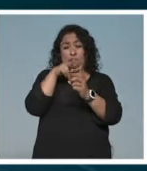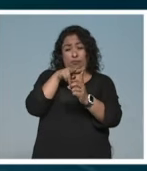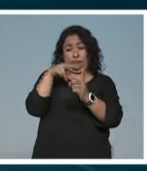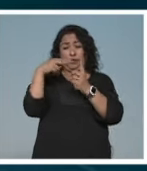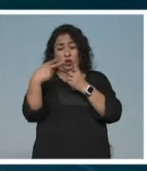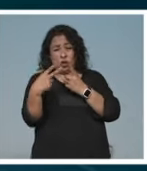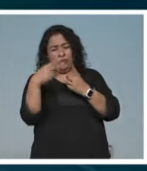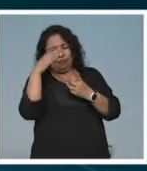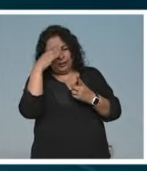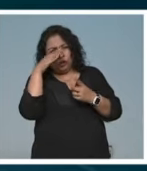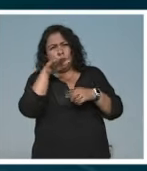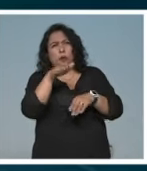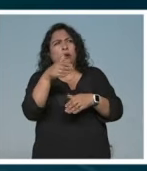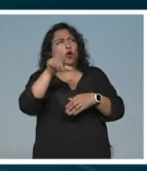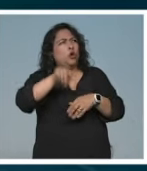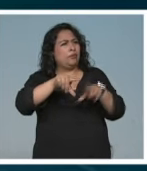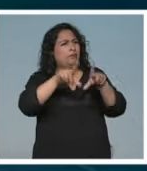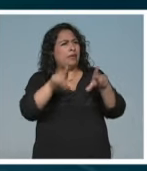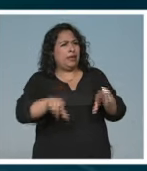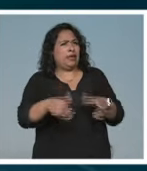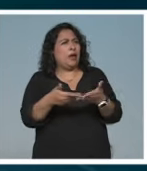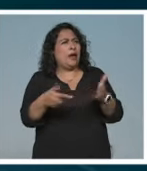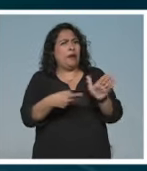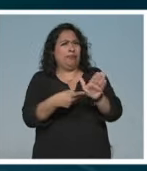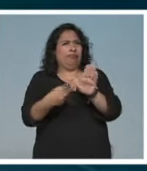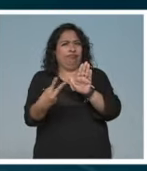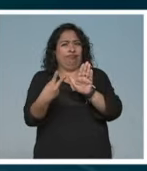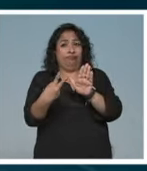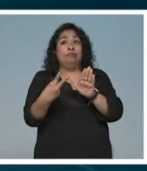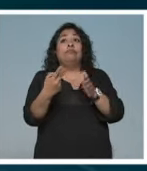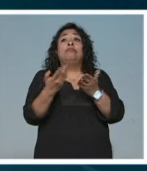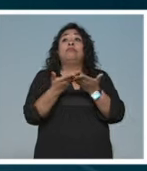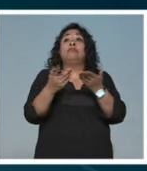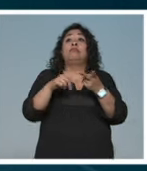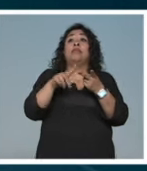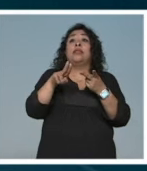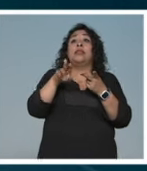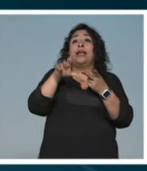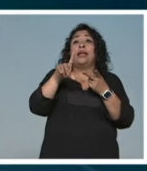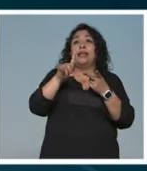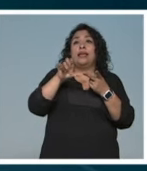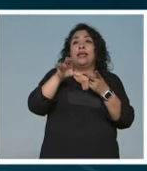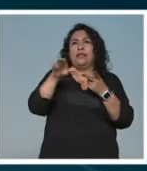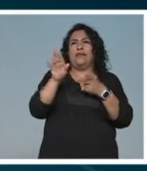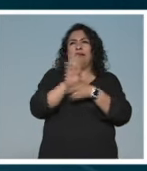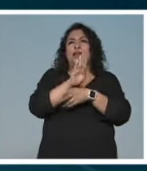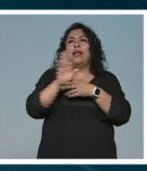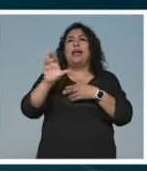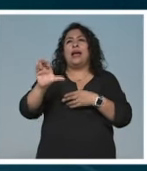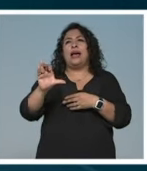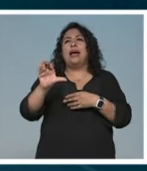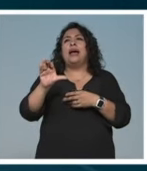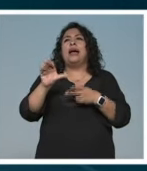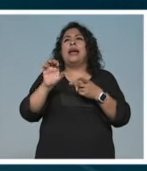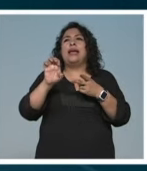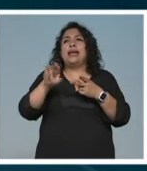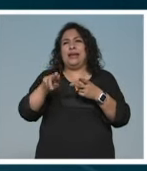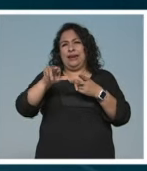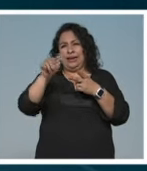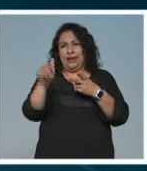reflexiones sobre la realidad de México actualmente. Por su parte, Nael de Anda, beneficiario de la vertiente en